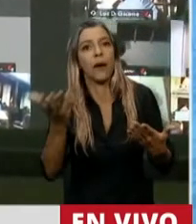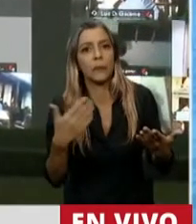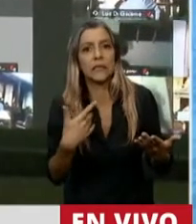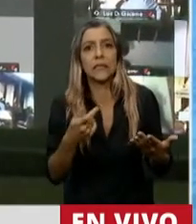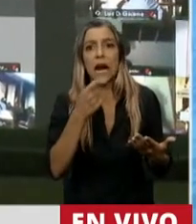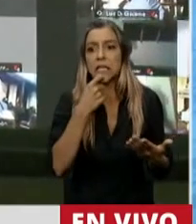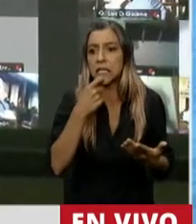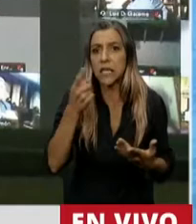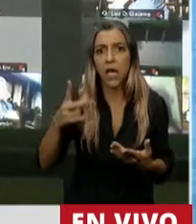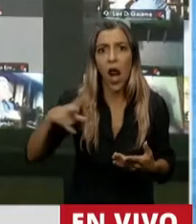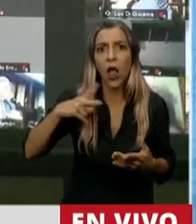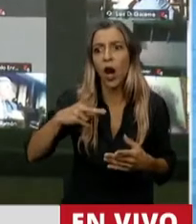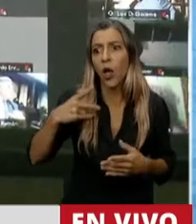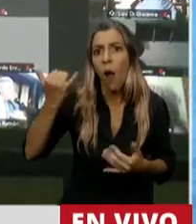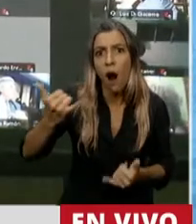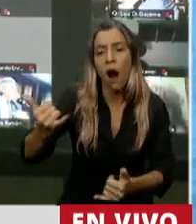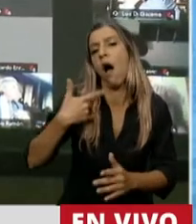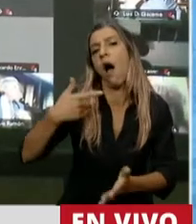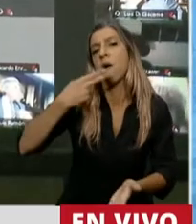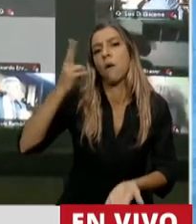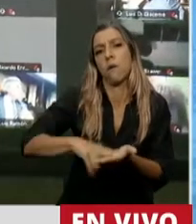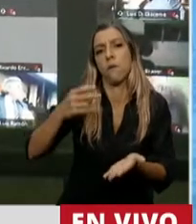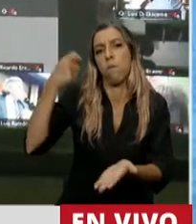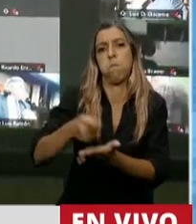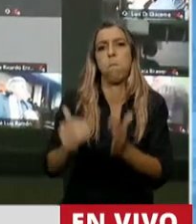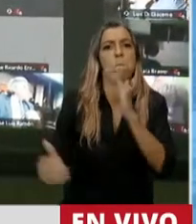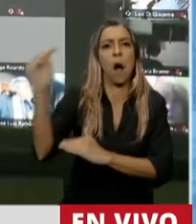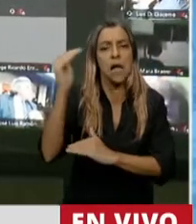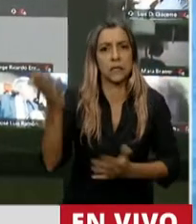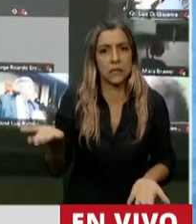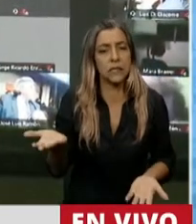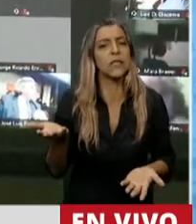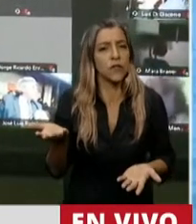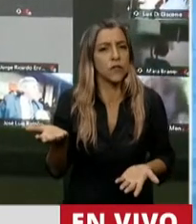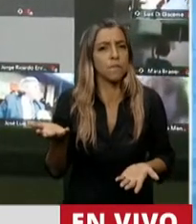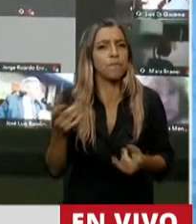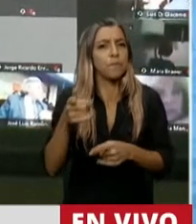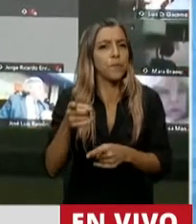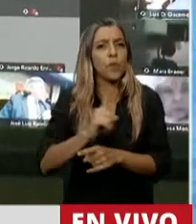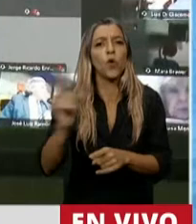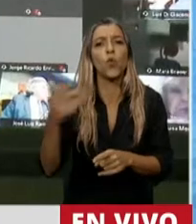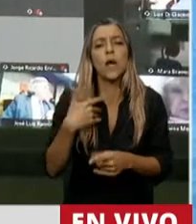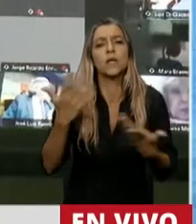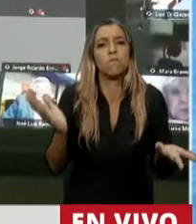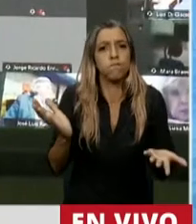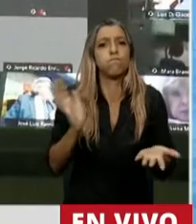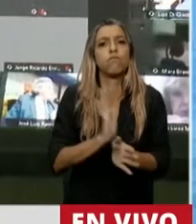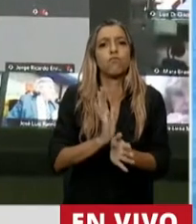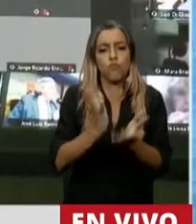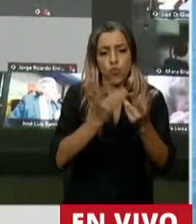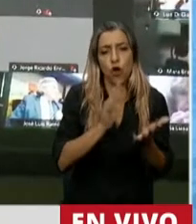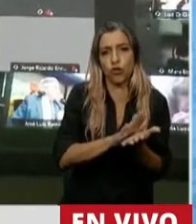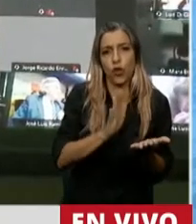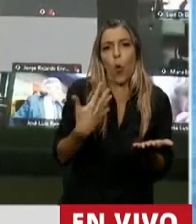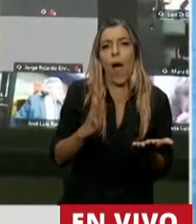más impuestos que los que menos tienen. Pero esa no es la vocación de este gobierno, esa no es la voluntad de este gobierno detrás de este